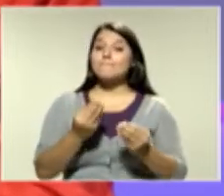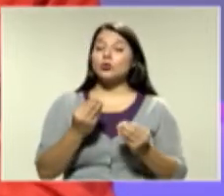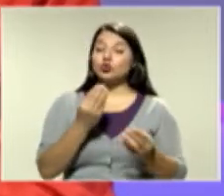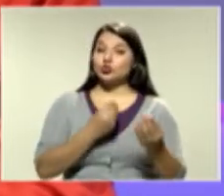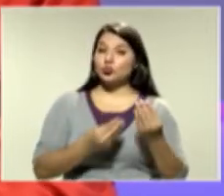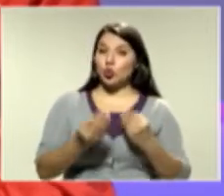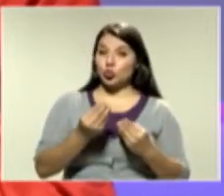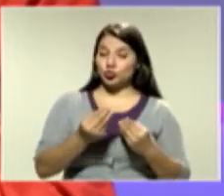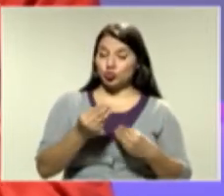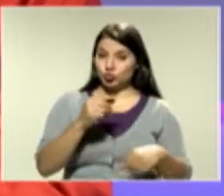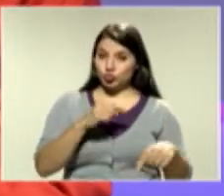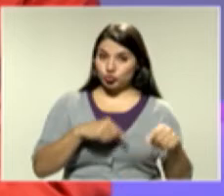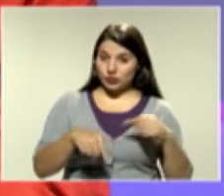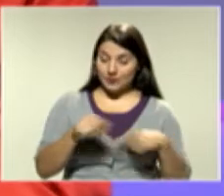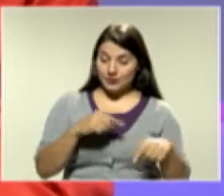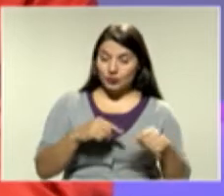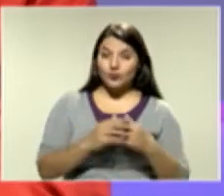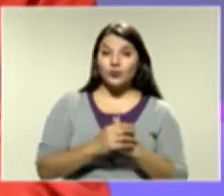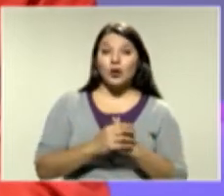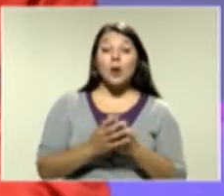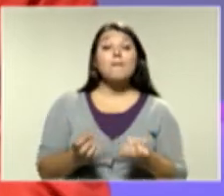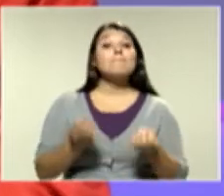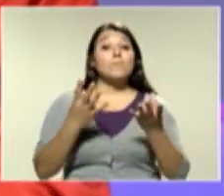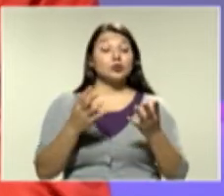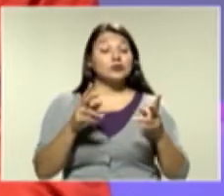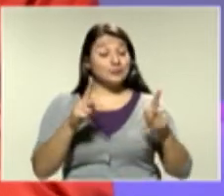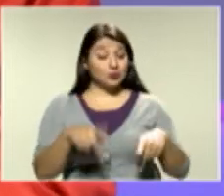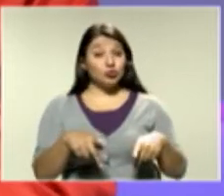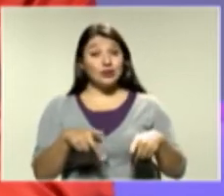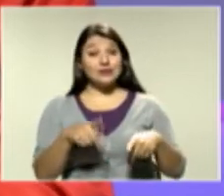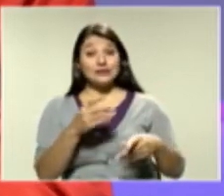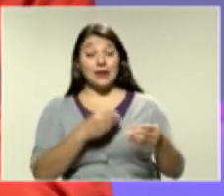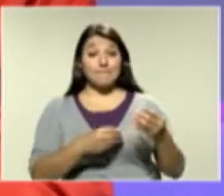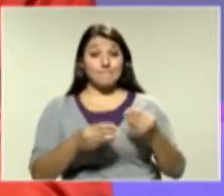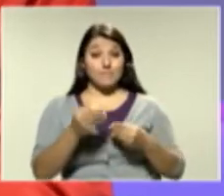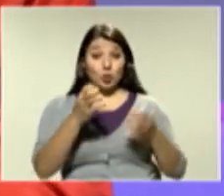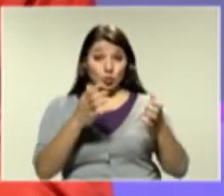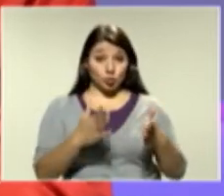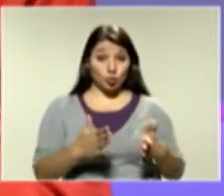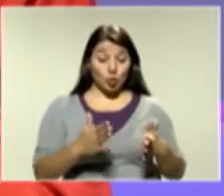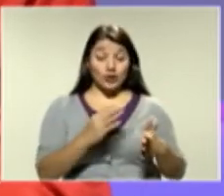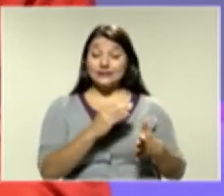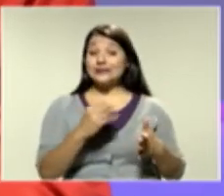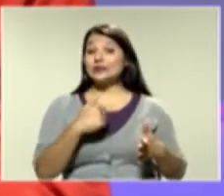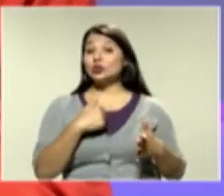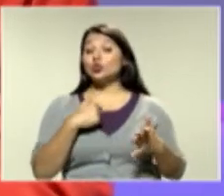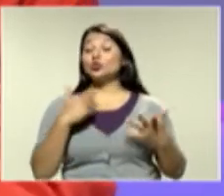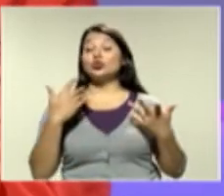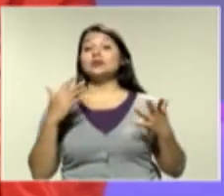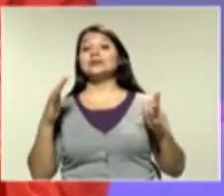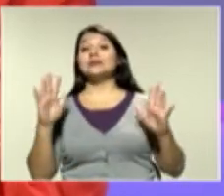de plaguicidas. De hecho, mucho productor, y yo lo he tenido como